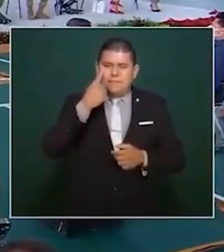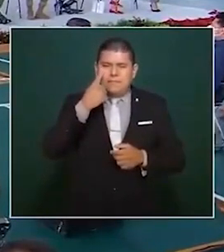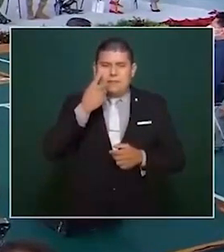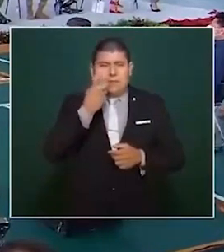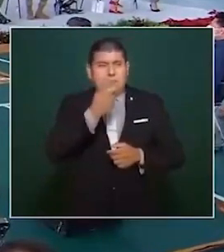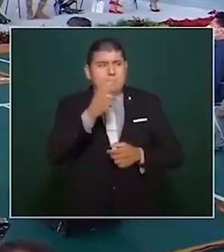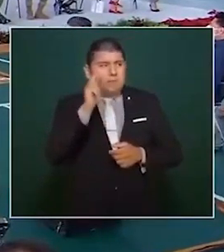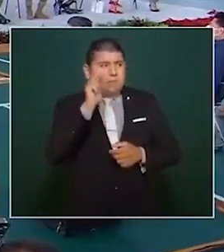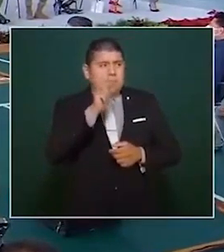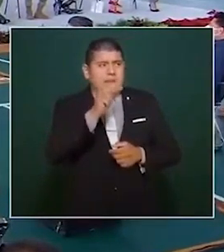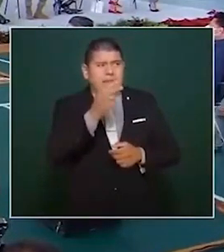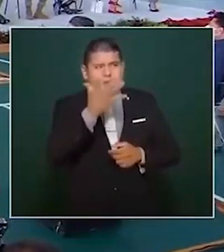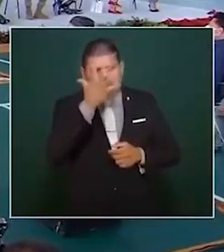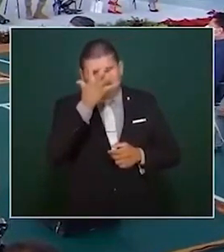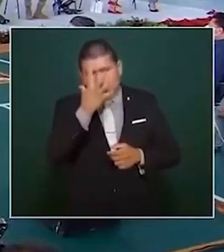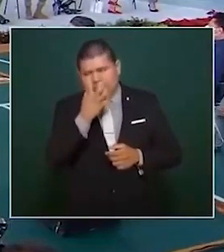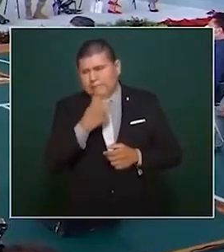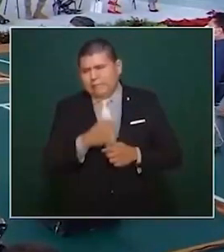vergüenza,